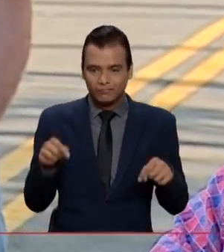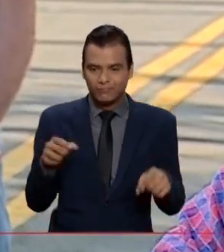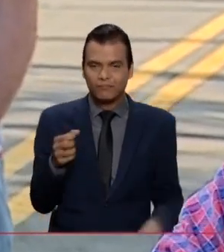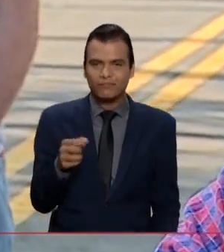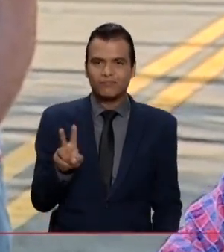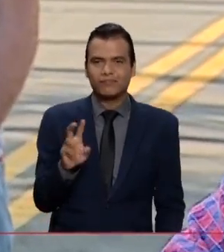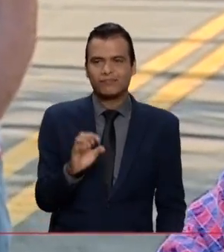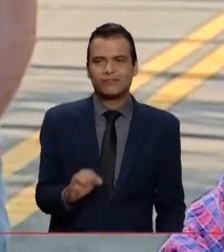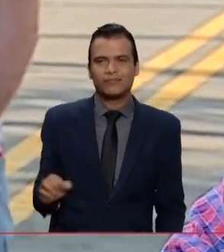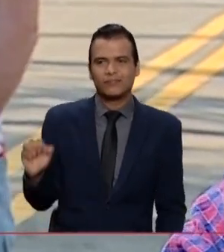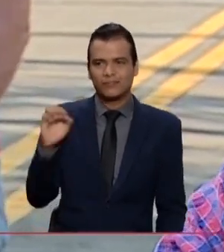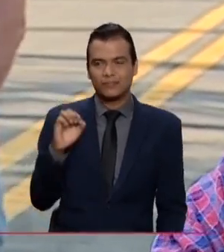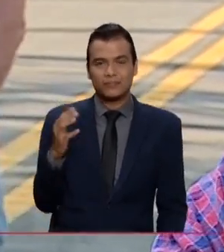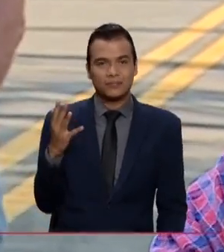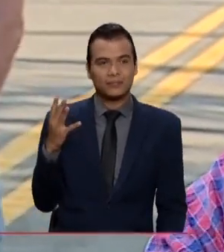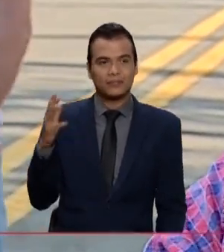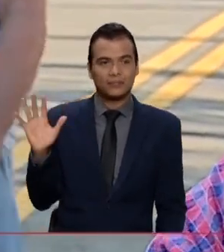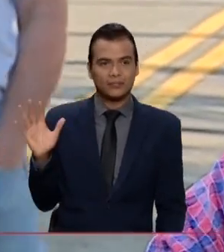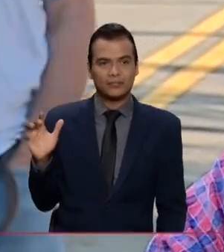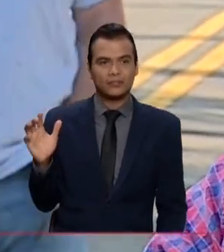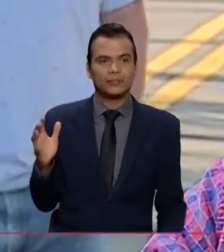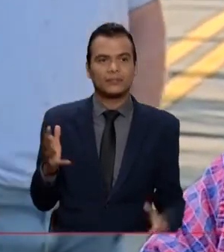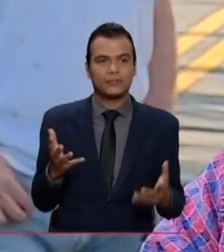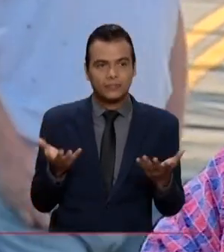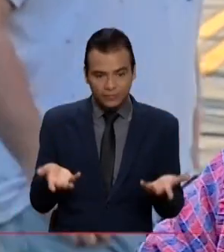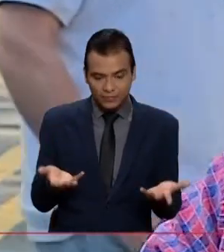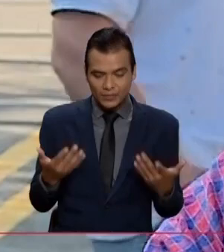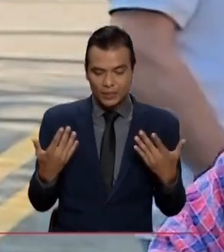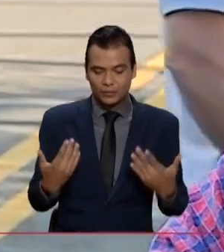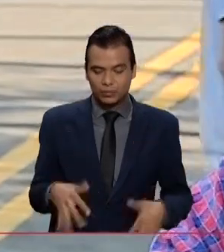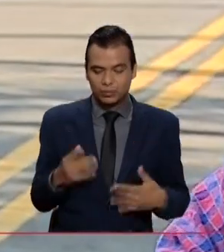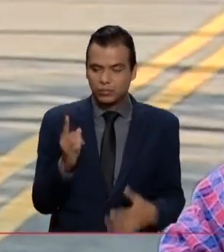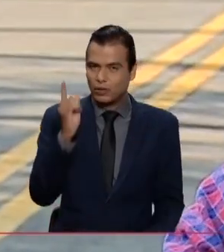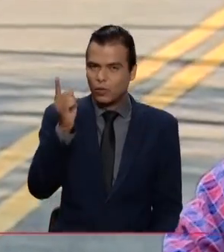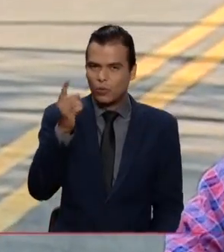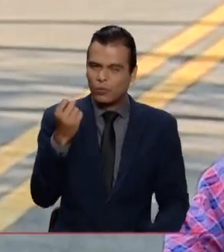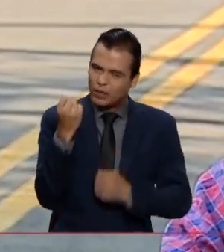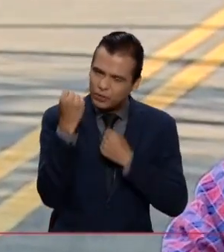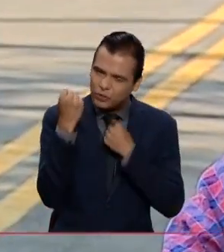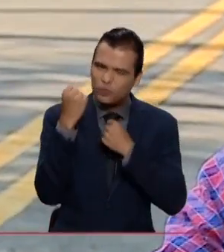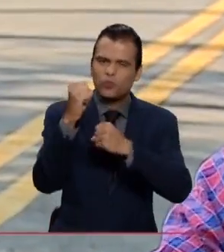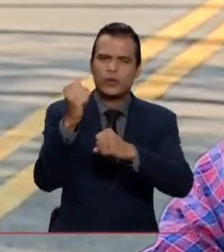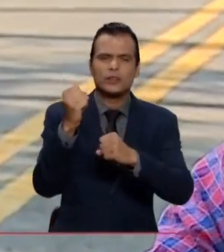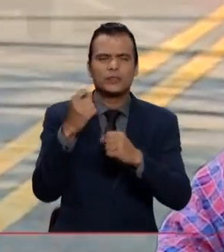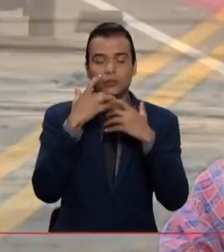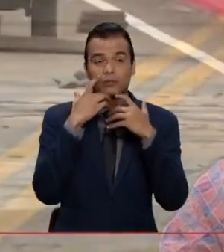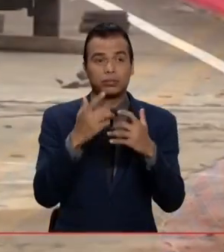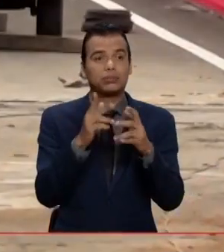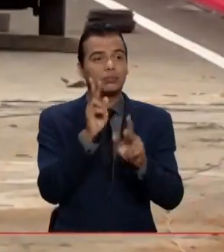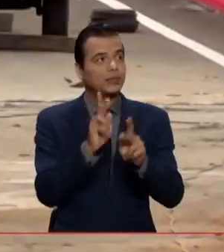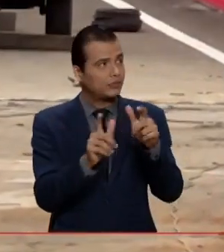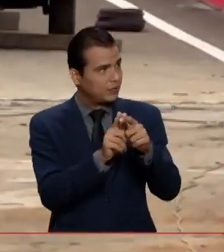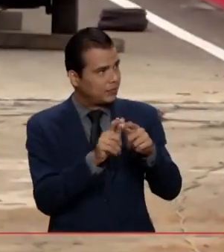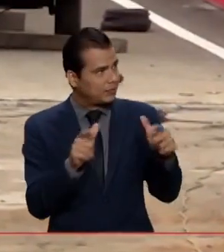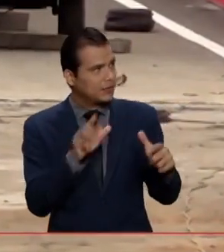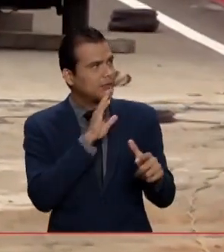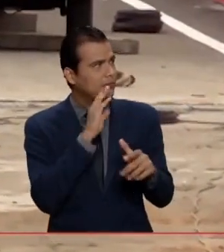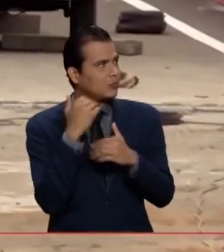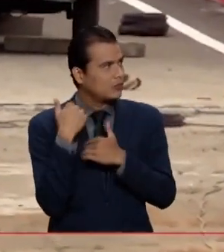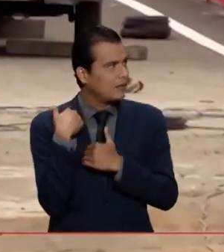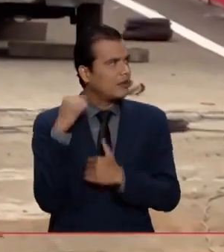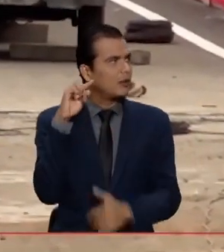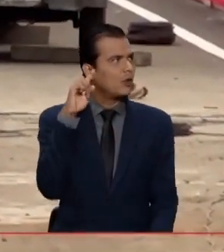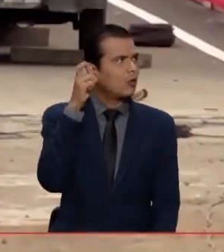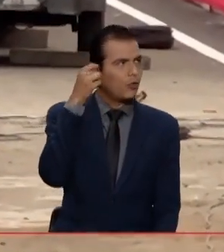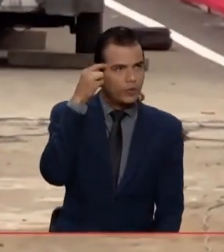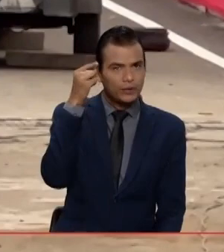este evento de apertura. Y eso fue gracias a un esfuerzo de mucha gente, liderado por el gobierno, por